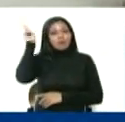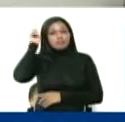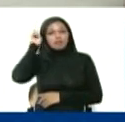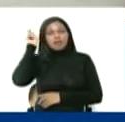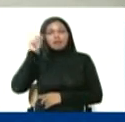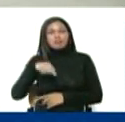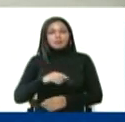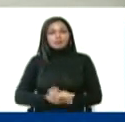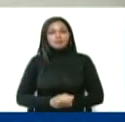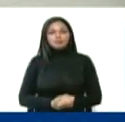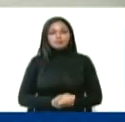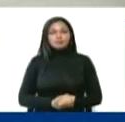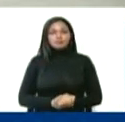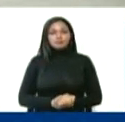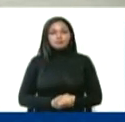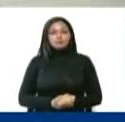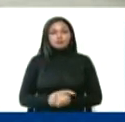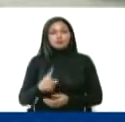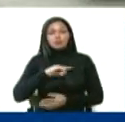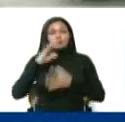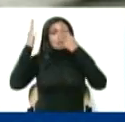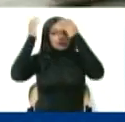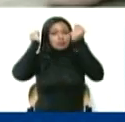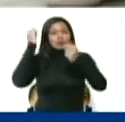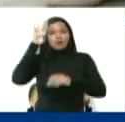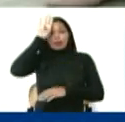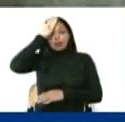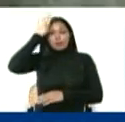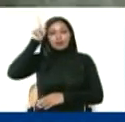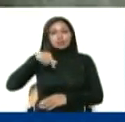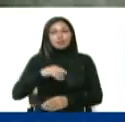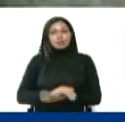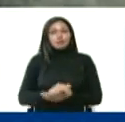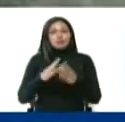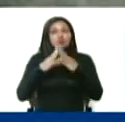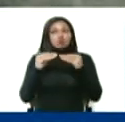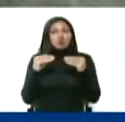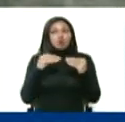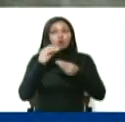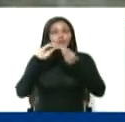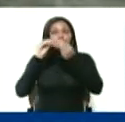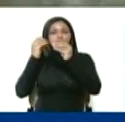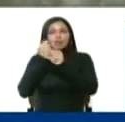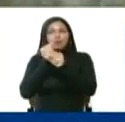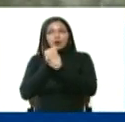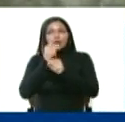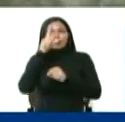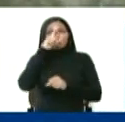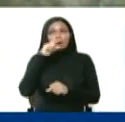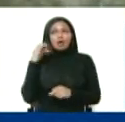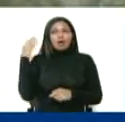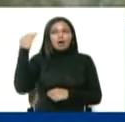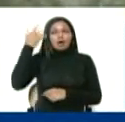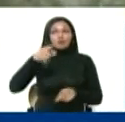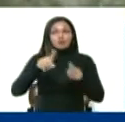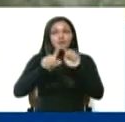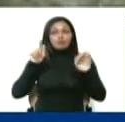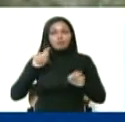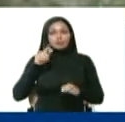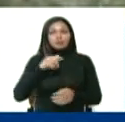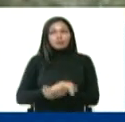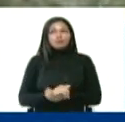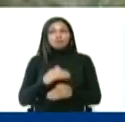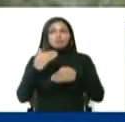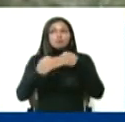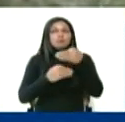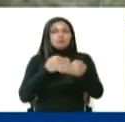Núñez, a nuestro embajador en Alemania, por todas las gestiones durante estos años, todas las